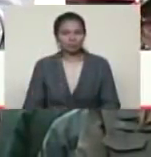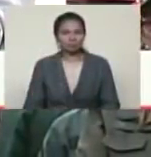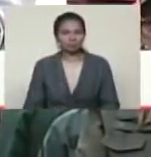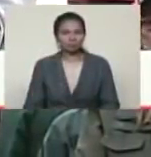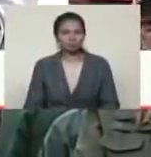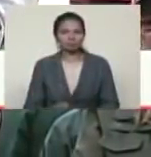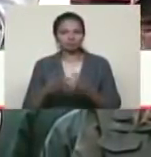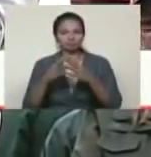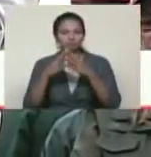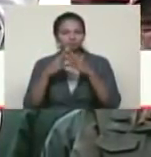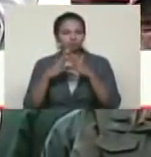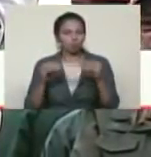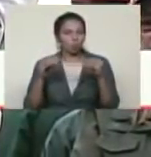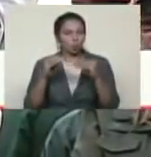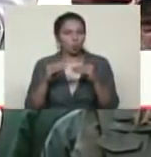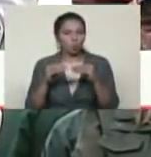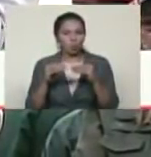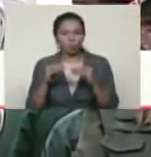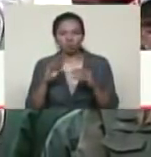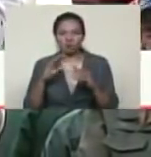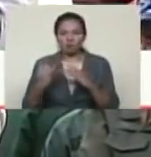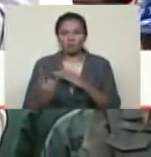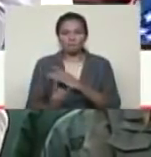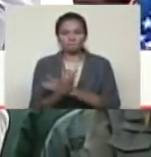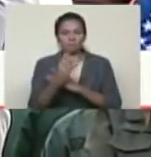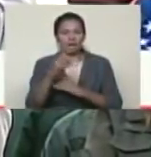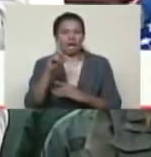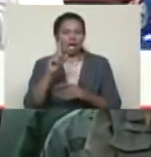aventura de traidores militares.